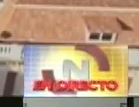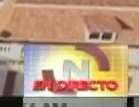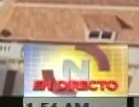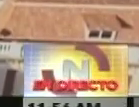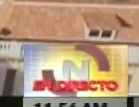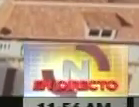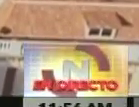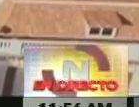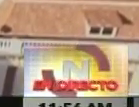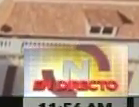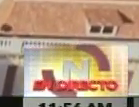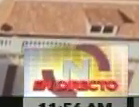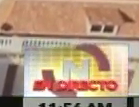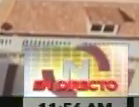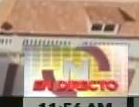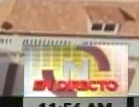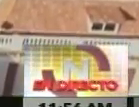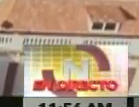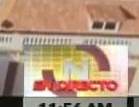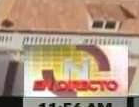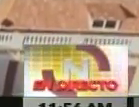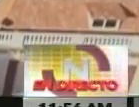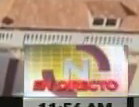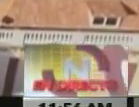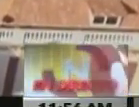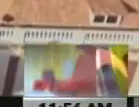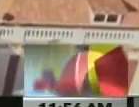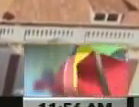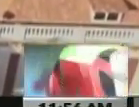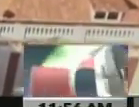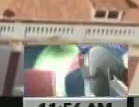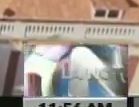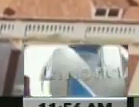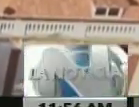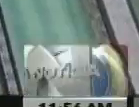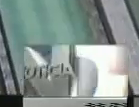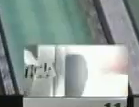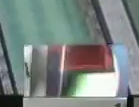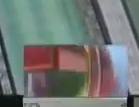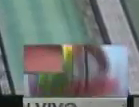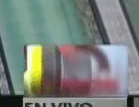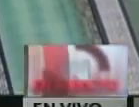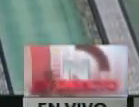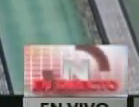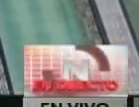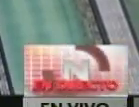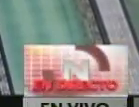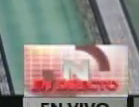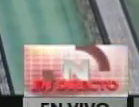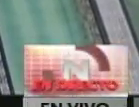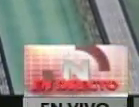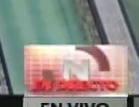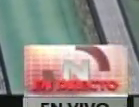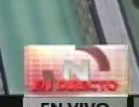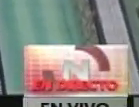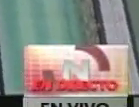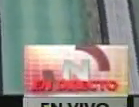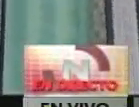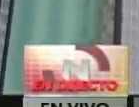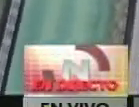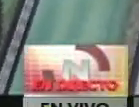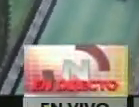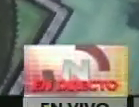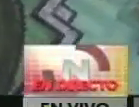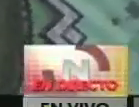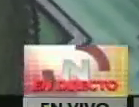Estamos en vivo y directo desde el Palacio de Miraflores, como podemos apreciar a través de la pantalla venezolana de televisión, a la